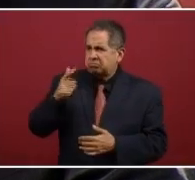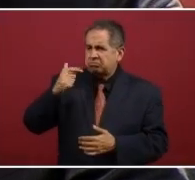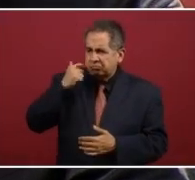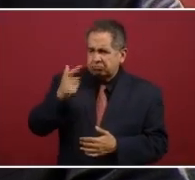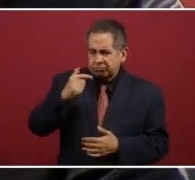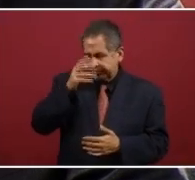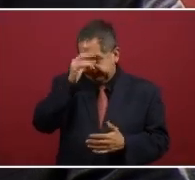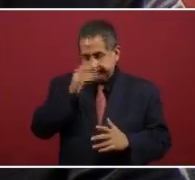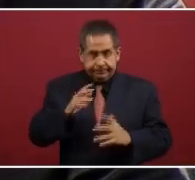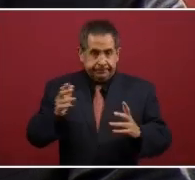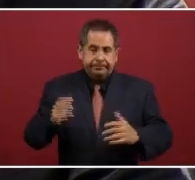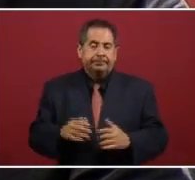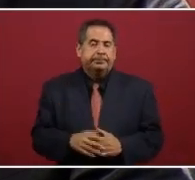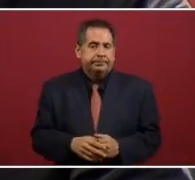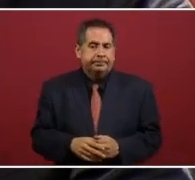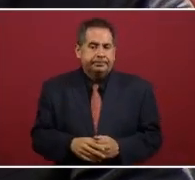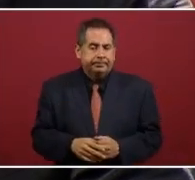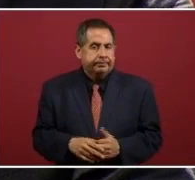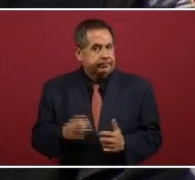Entonces,